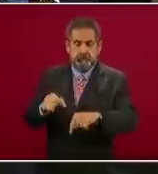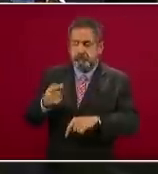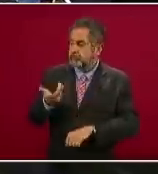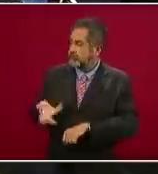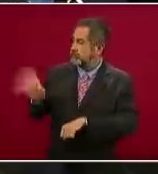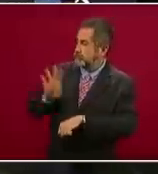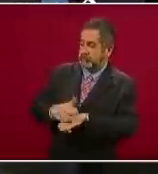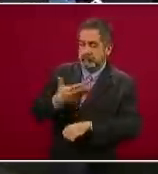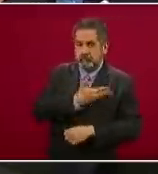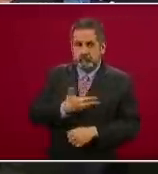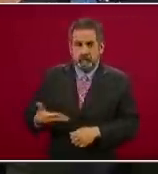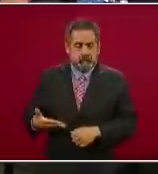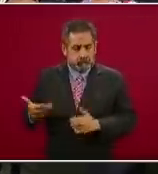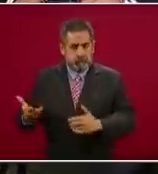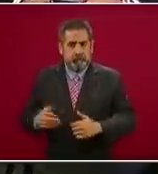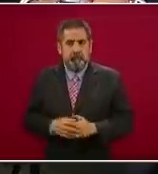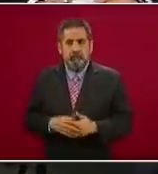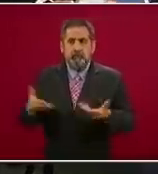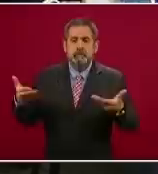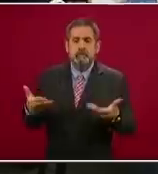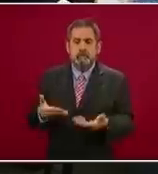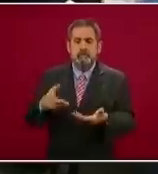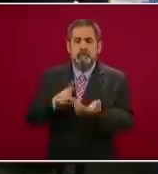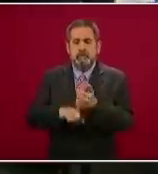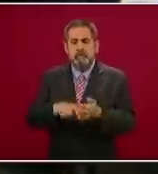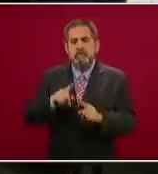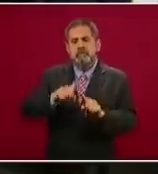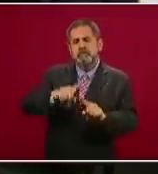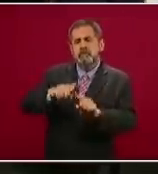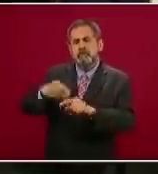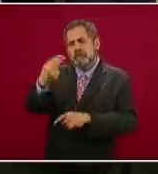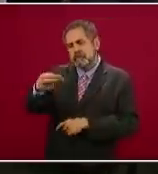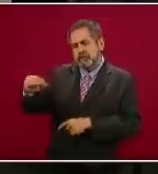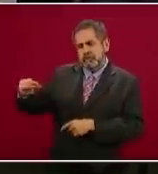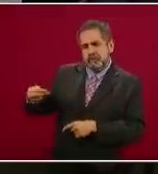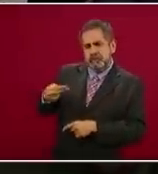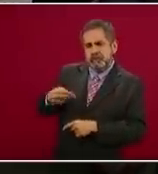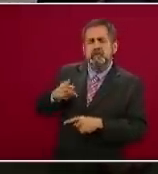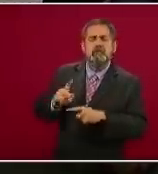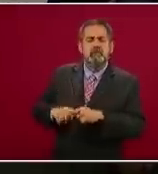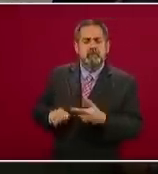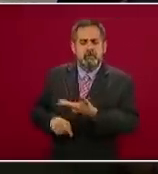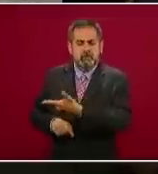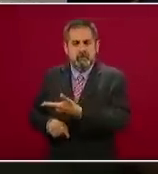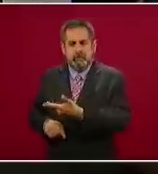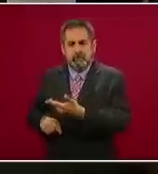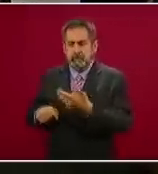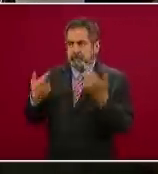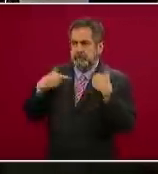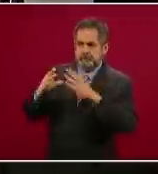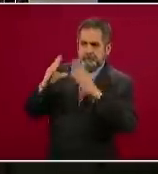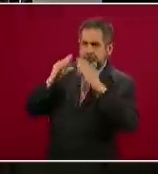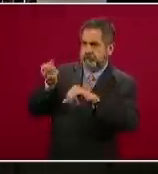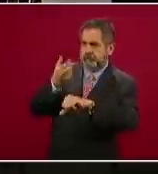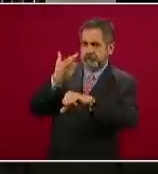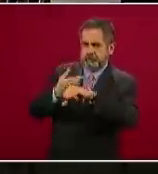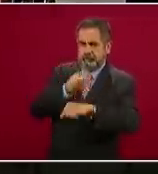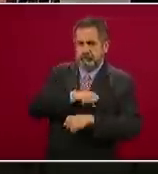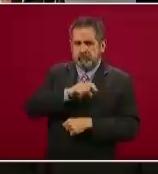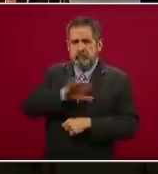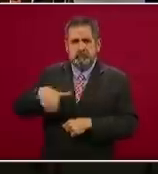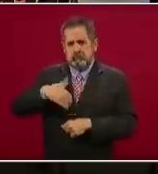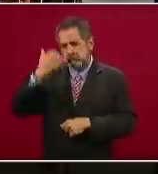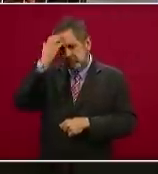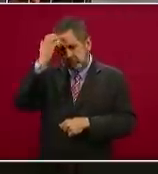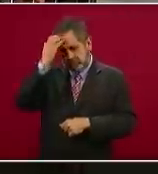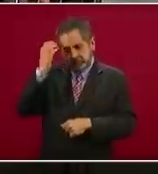del presidente, presentar a los que están aquí presentes. Está mi maestro, el secretario de Salud, que ya todo el mundo lo